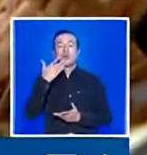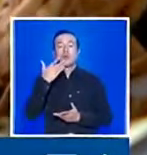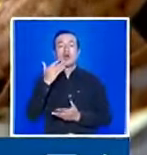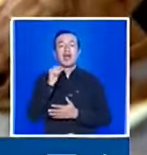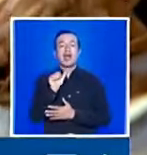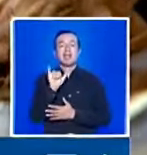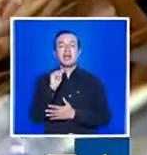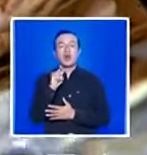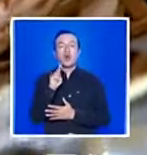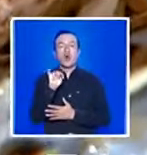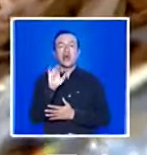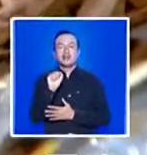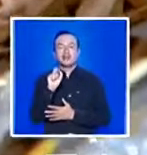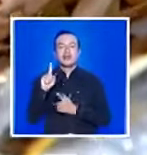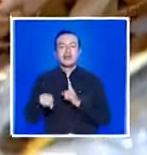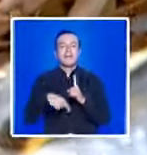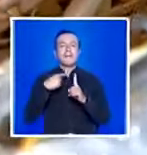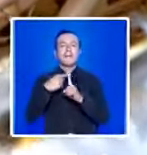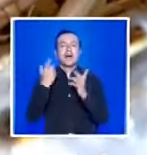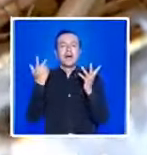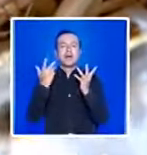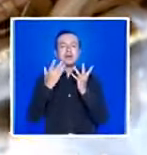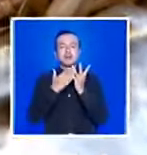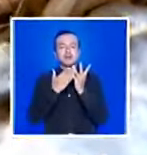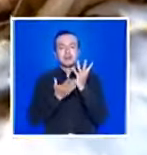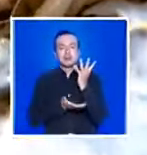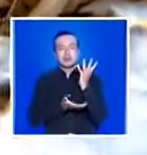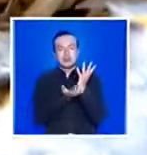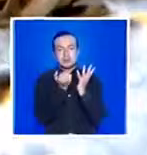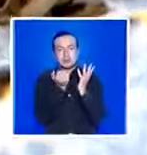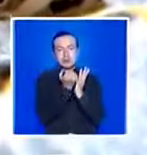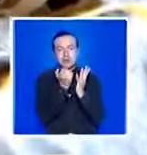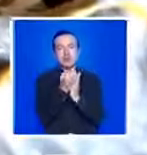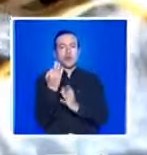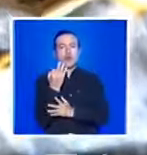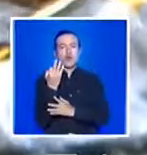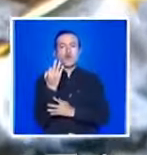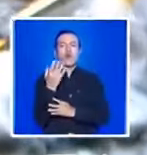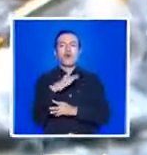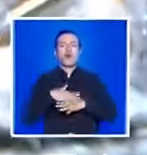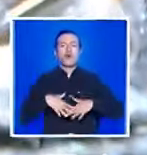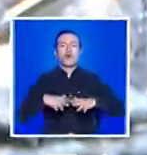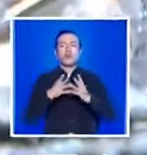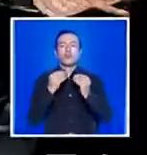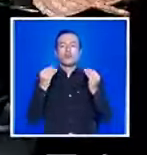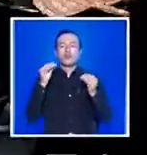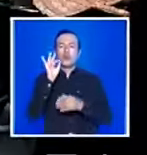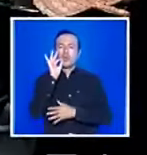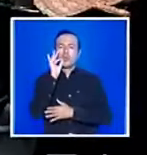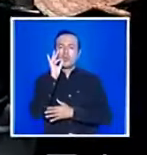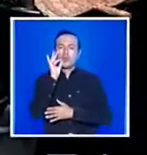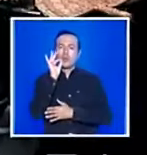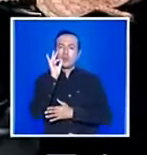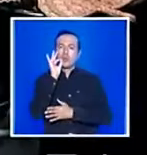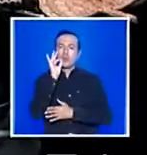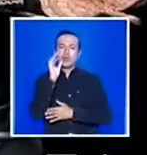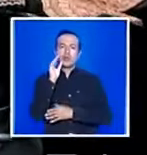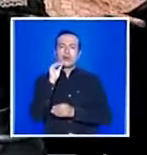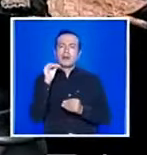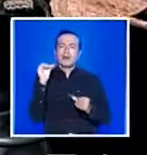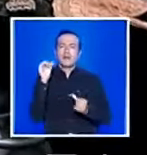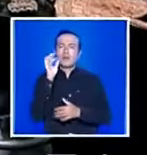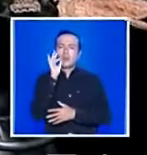ayahuasca uh-huh. y cortezas de la selva primaria. Ya. Y este es un exótico, de igual de frutas, es ese un nombre, licor ¿no? tropical,